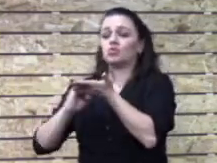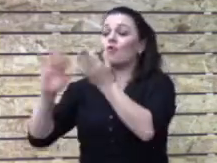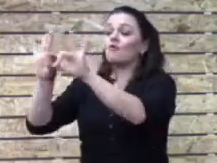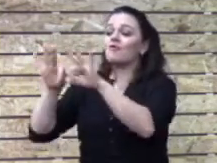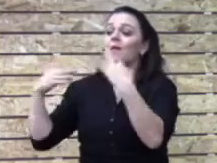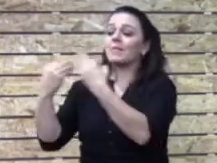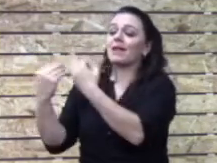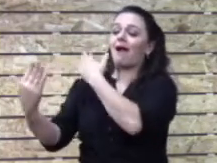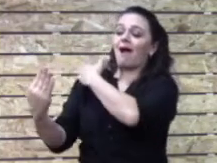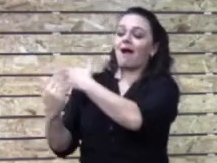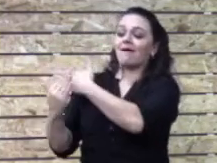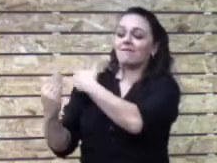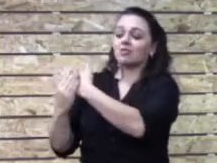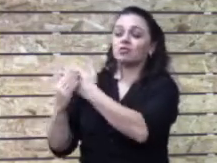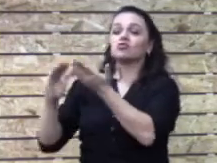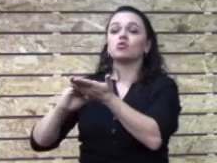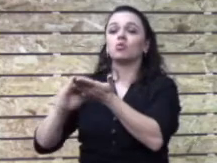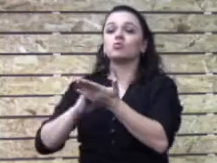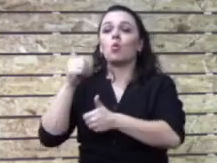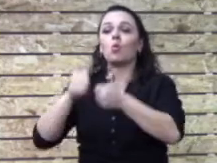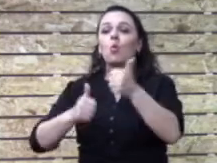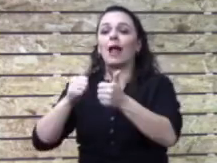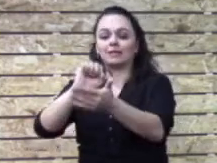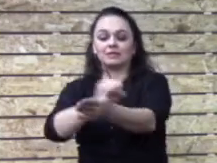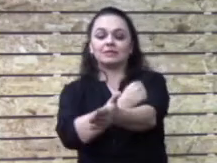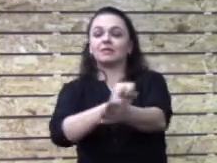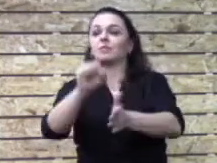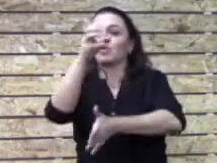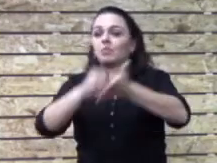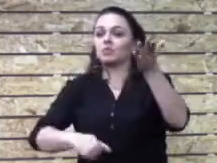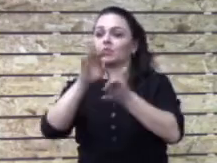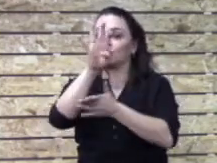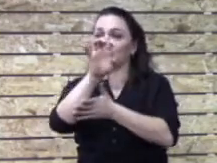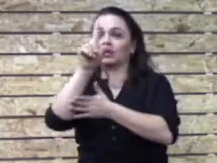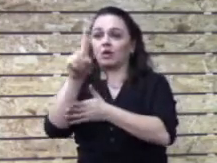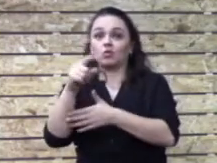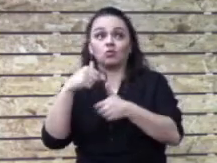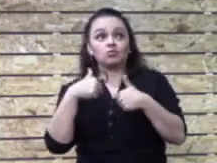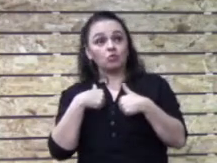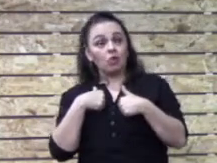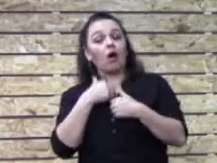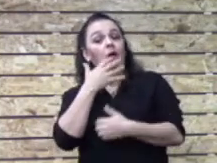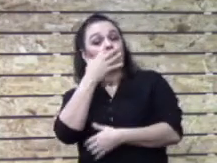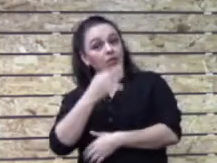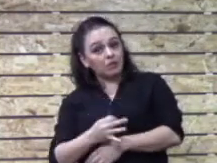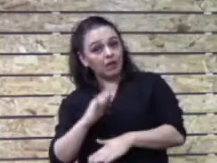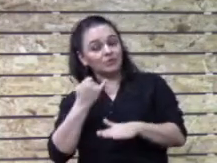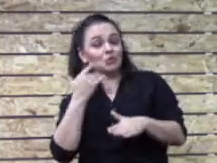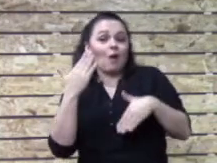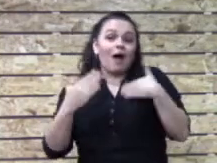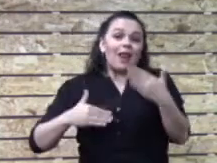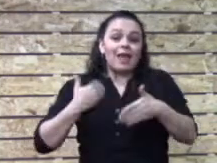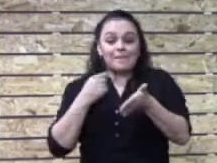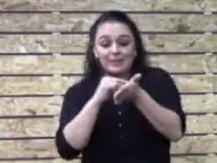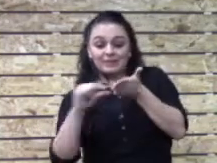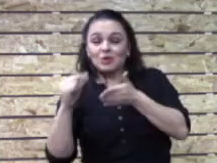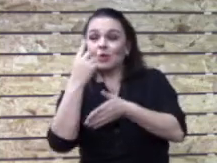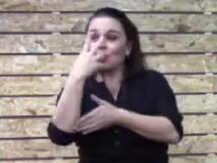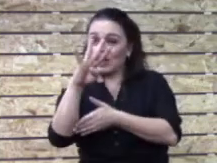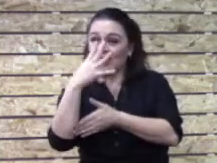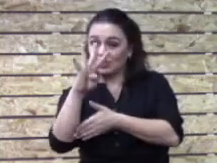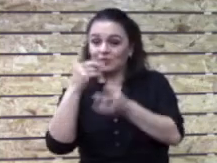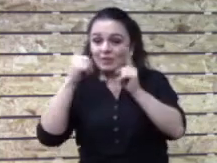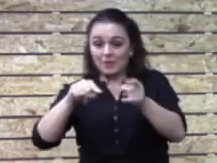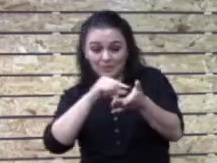dicho que la solución estaba en el Salmo 91. Bueno, yo me alegré enormemente porque el verso 14 y el